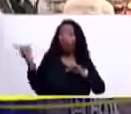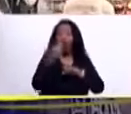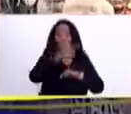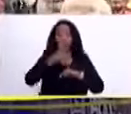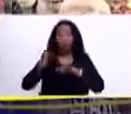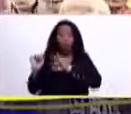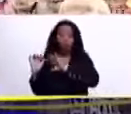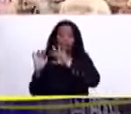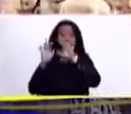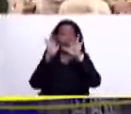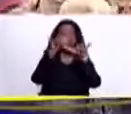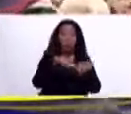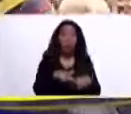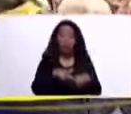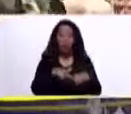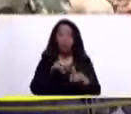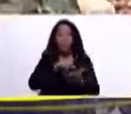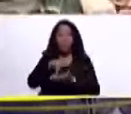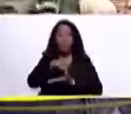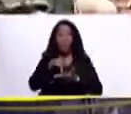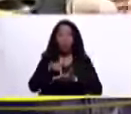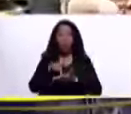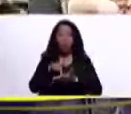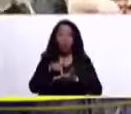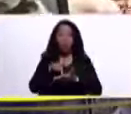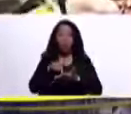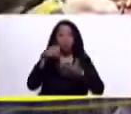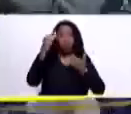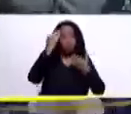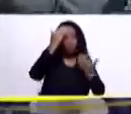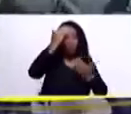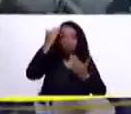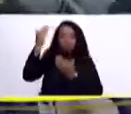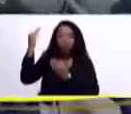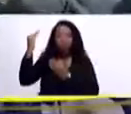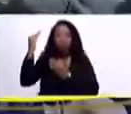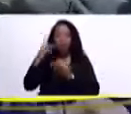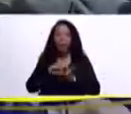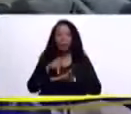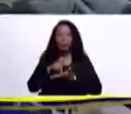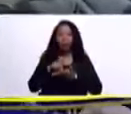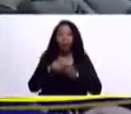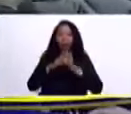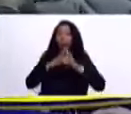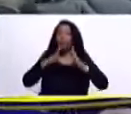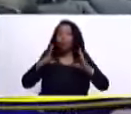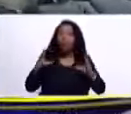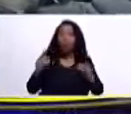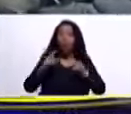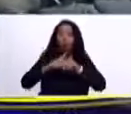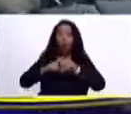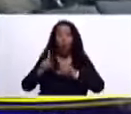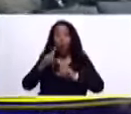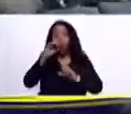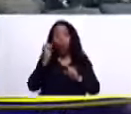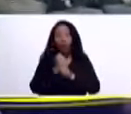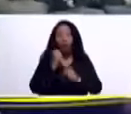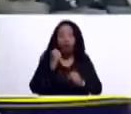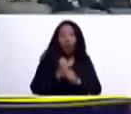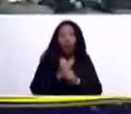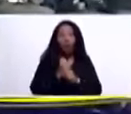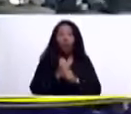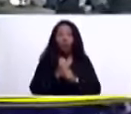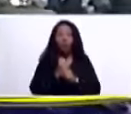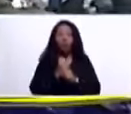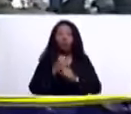compañeros de clase, trabajadores y trabajadoras, y saludamos la presencia de las demás centrales de trabajadores, formas de organización que tiene